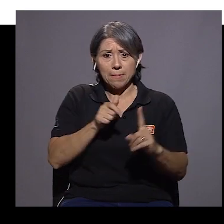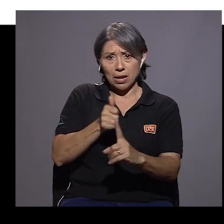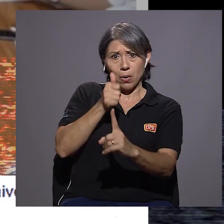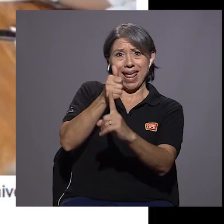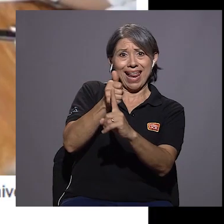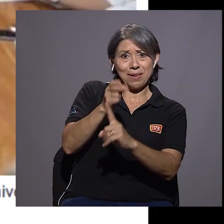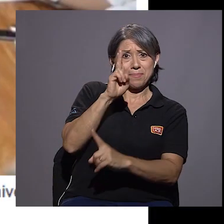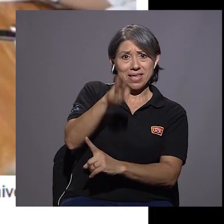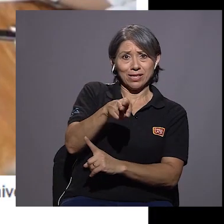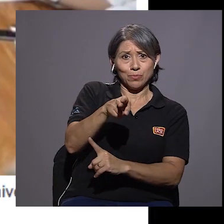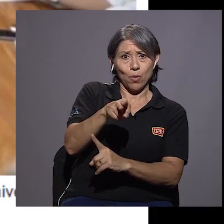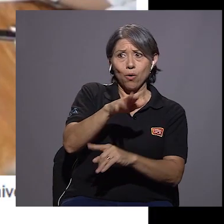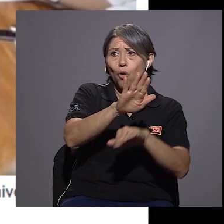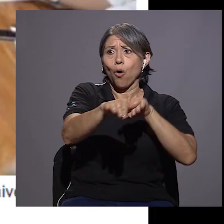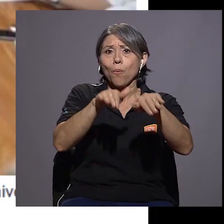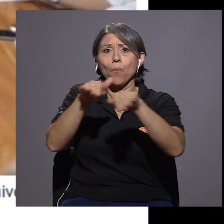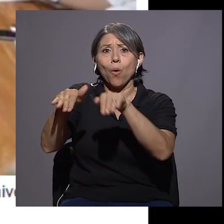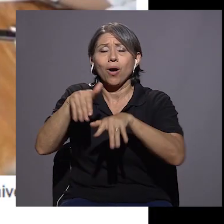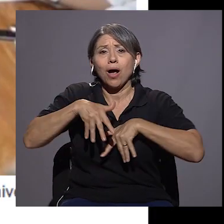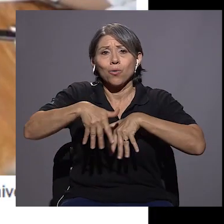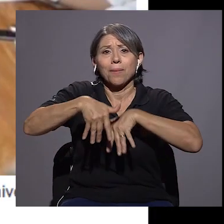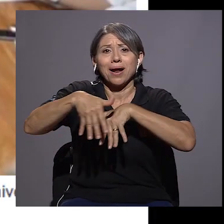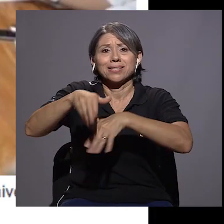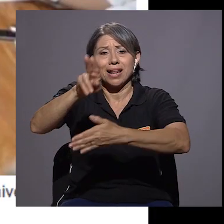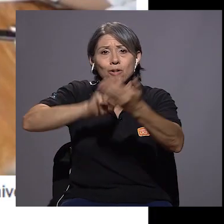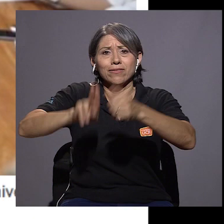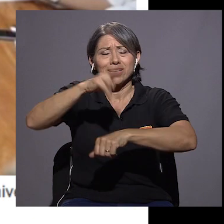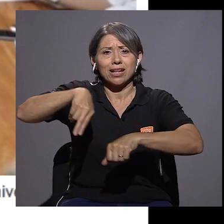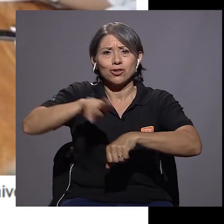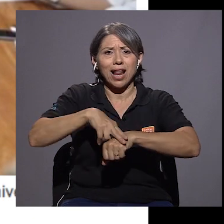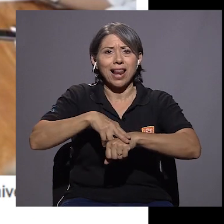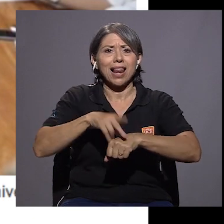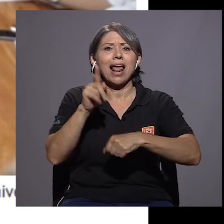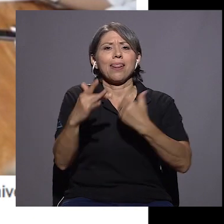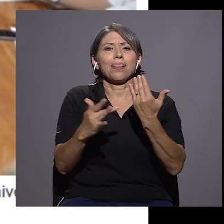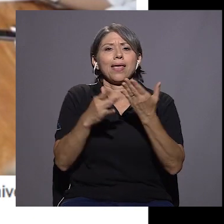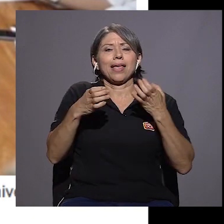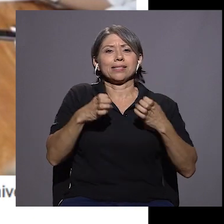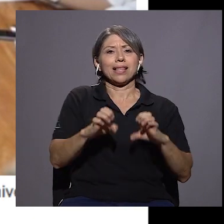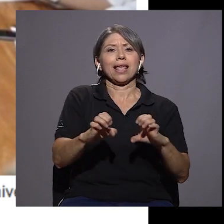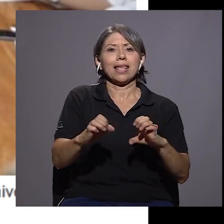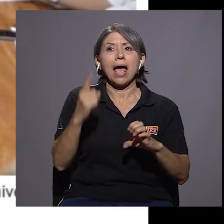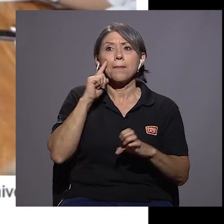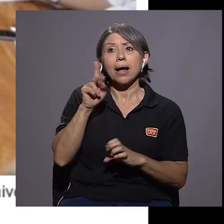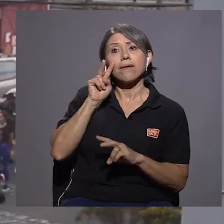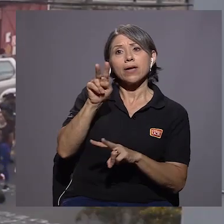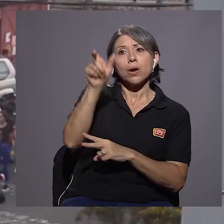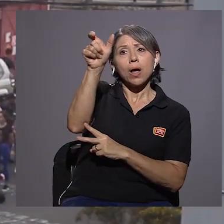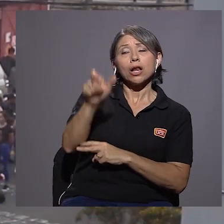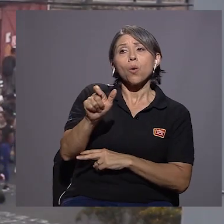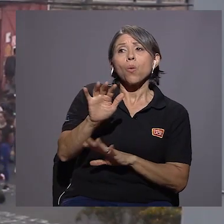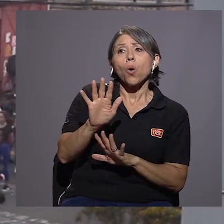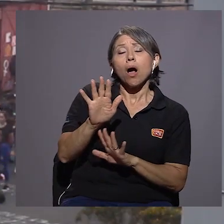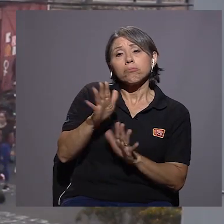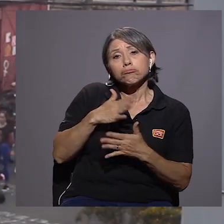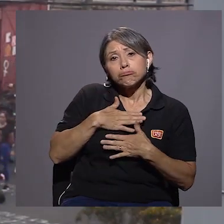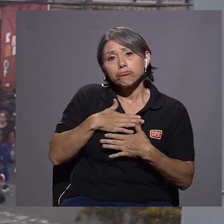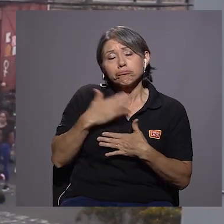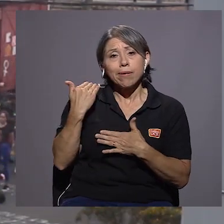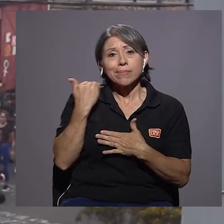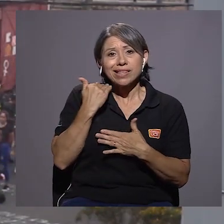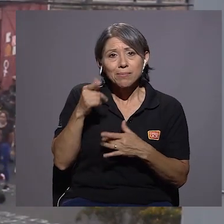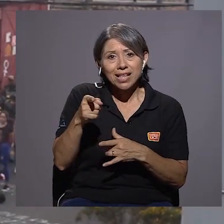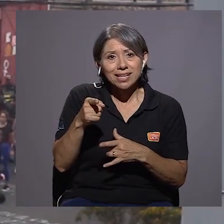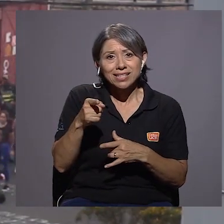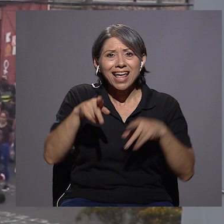mismo convoca una marcha a la Universidad Nacional. Okay, eso es estratégico, es para victimizarse y que la gente